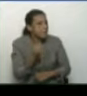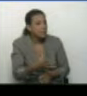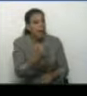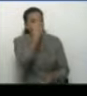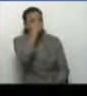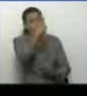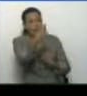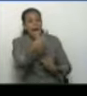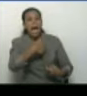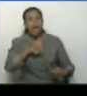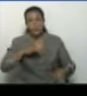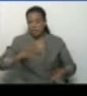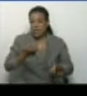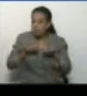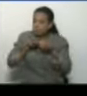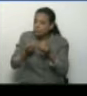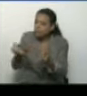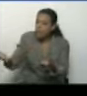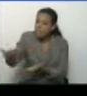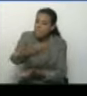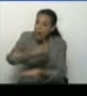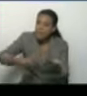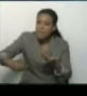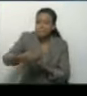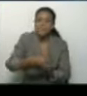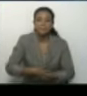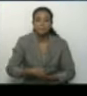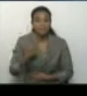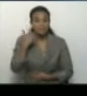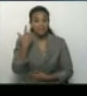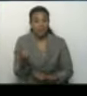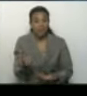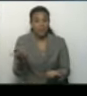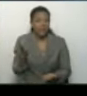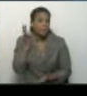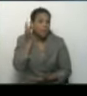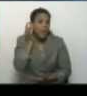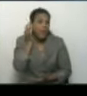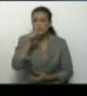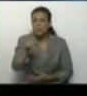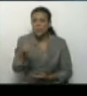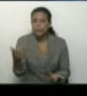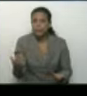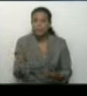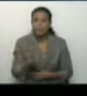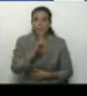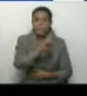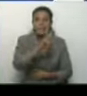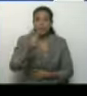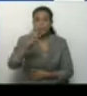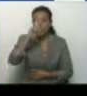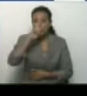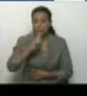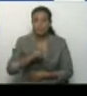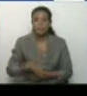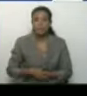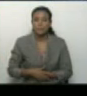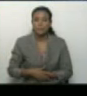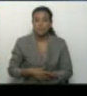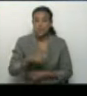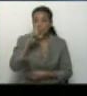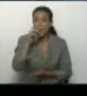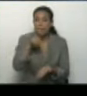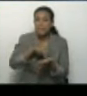esto es mi vida y es lo que yo quiero hacer. Correcto. Vamos a escuchar a María. Sí. ¿Qué edad tienes tú, María? Tengo 24 años. ¿Y cuántos años